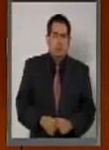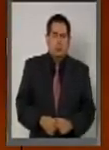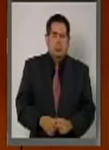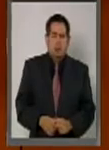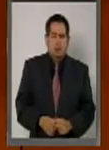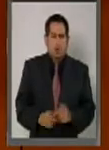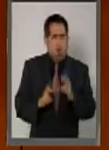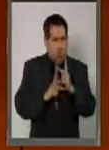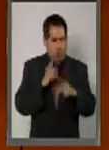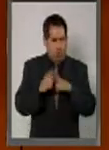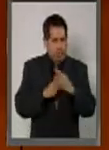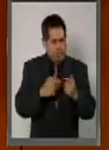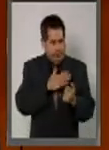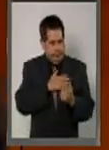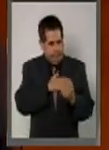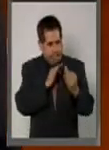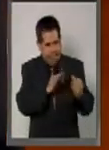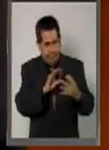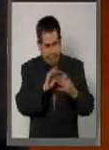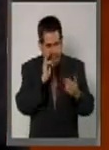a la comparecencia. Mire usted,